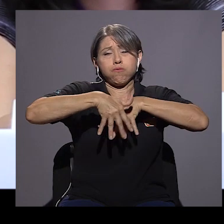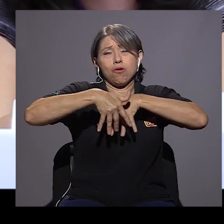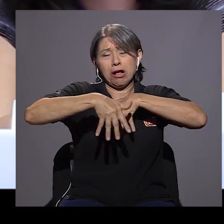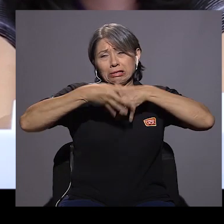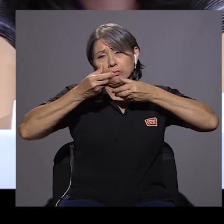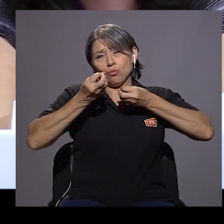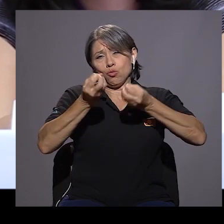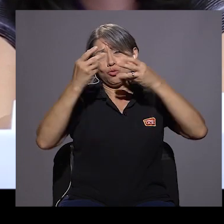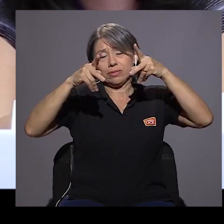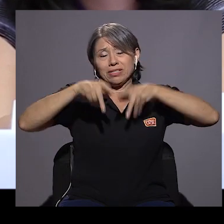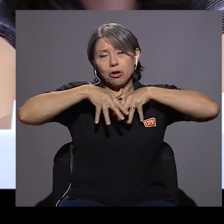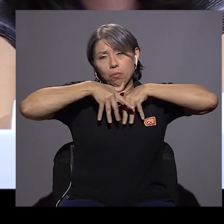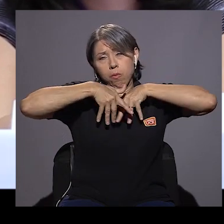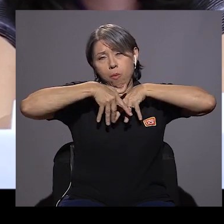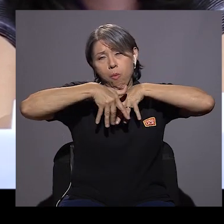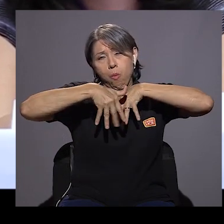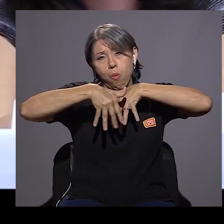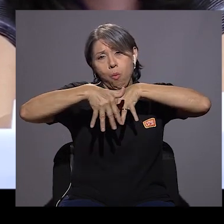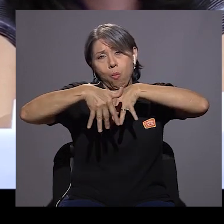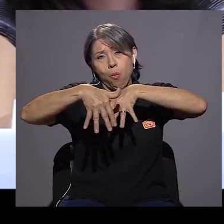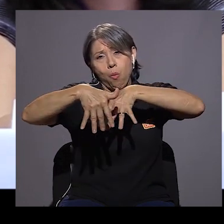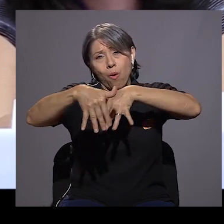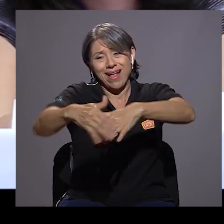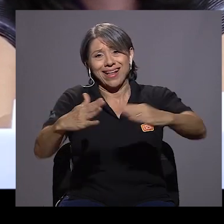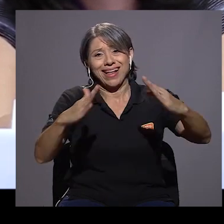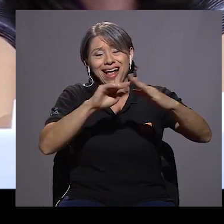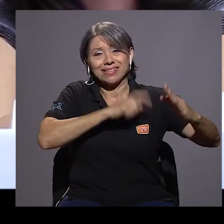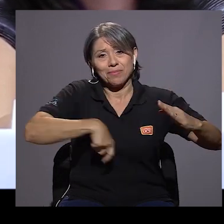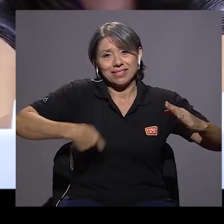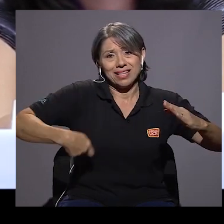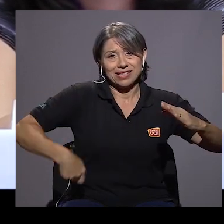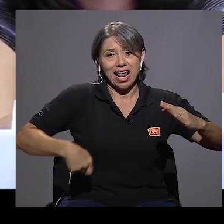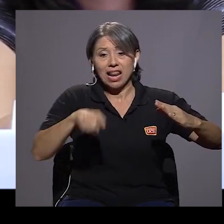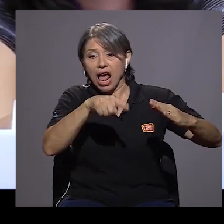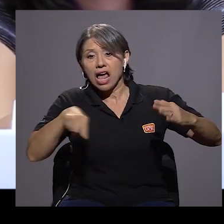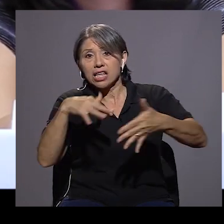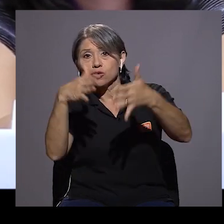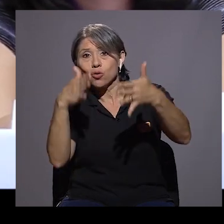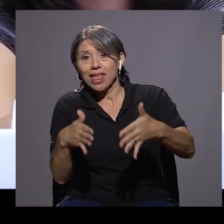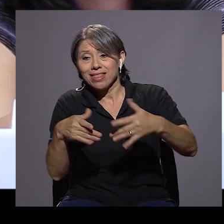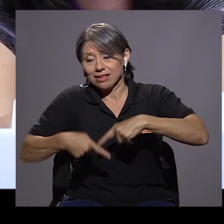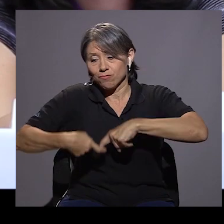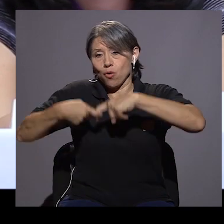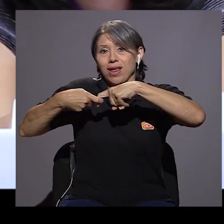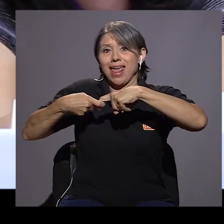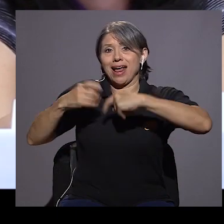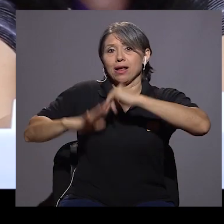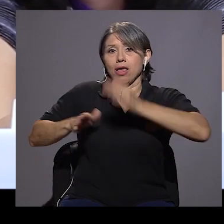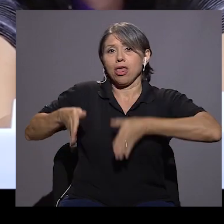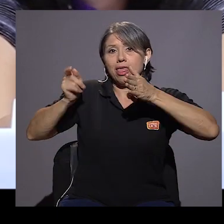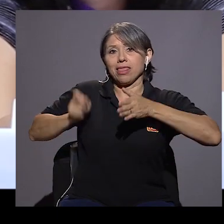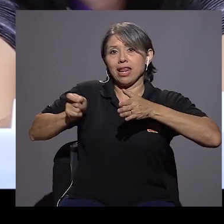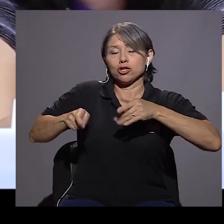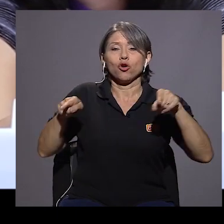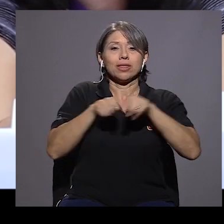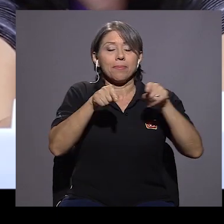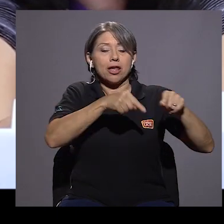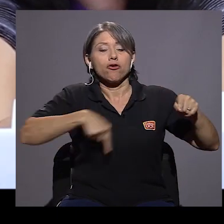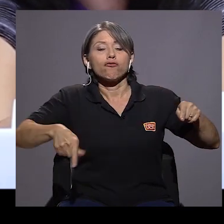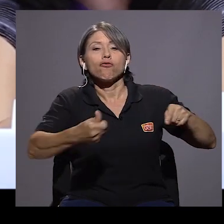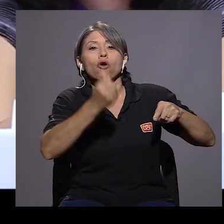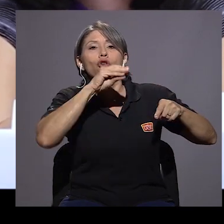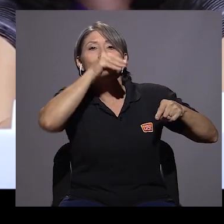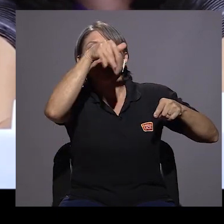una marcha multitudinaria que termina en un sector en Casa Presidencial y el movimiento estudiantil bloquea Derecho y la Rotonda de la